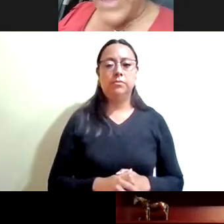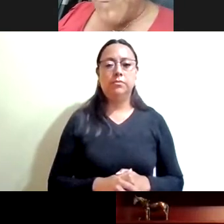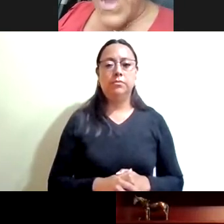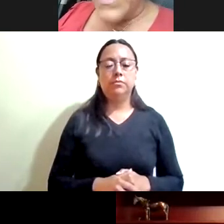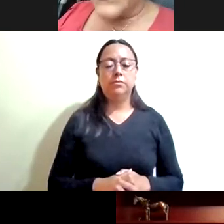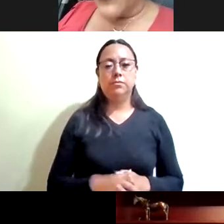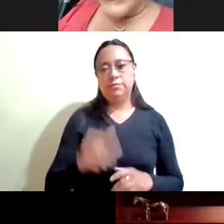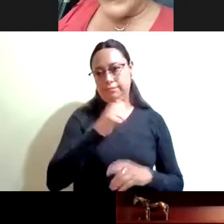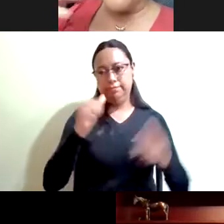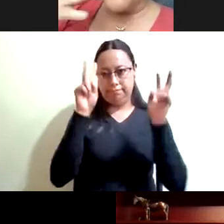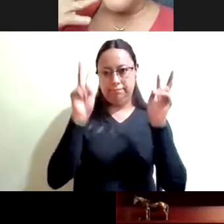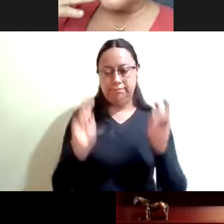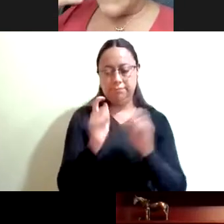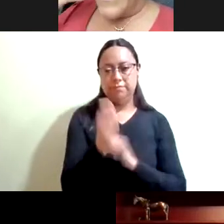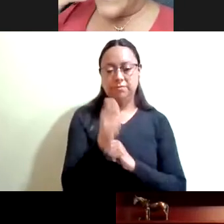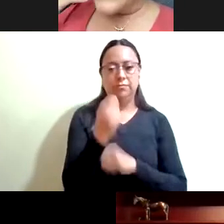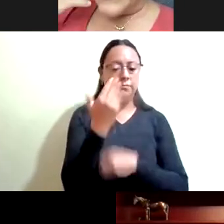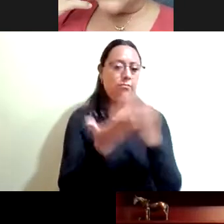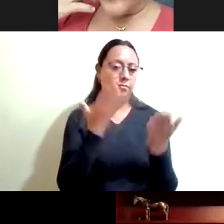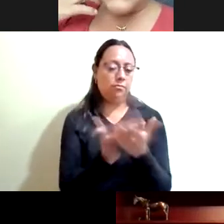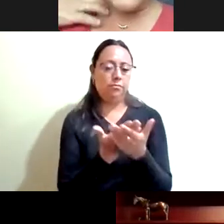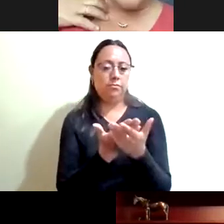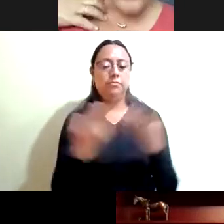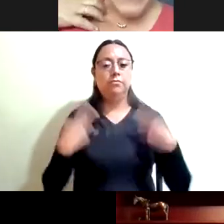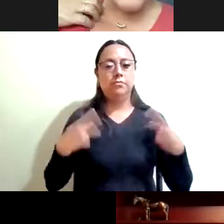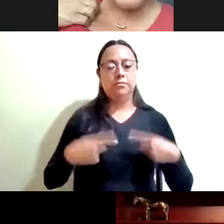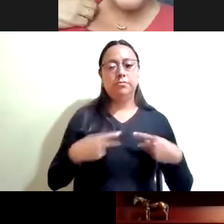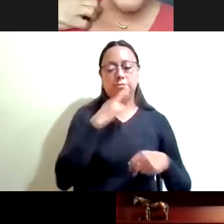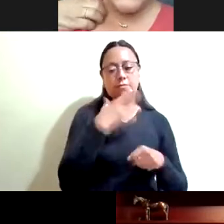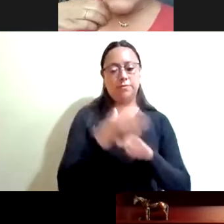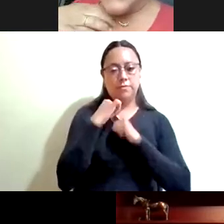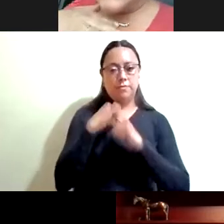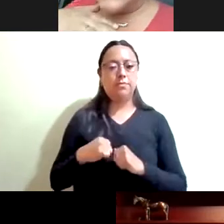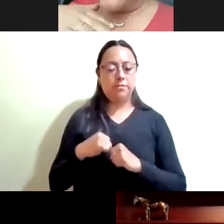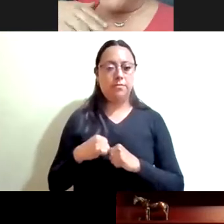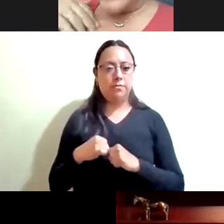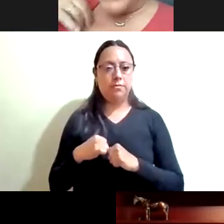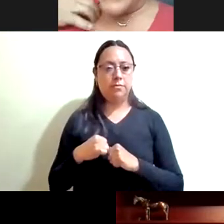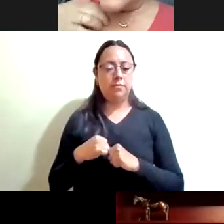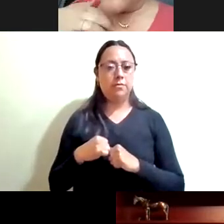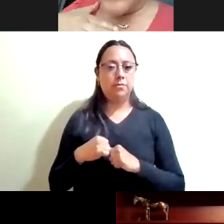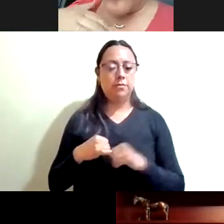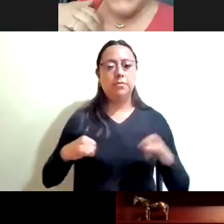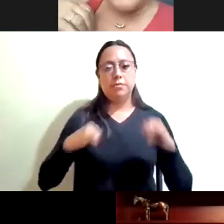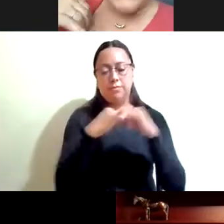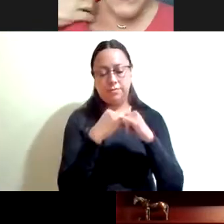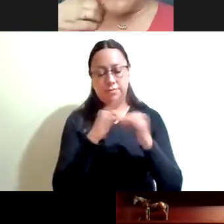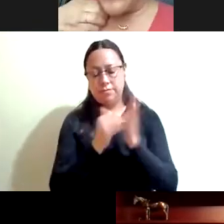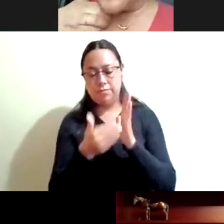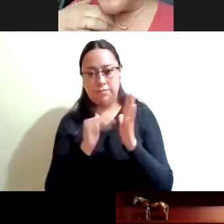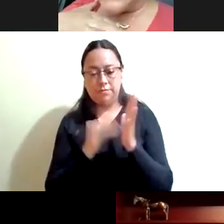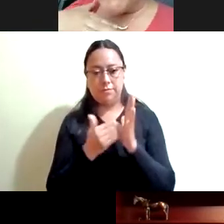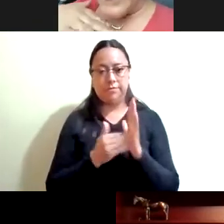otro tema, sobre la propuesta de las personas titulares del Instituto de Planeación Democrática